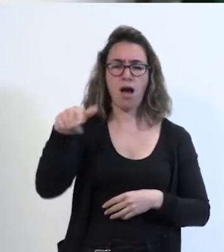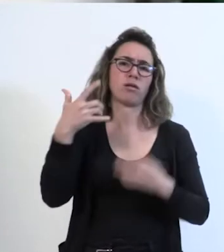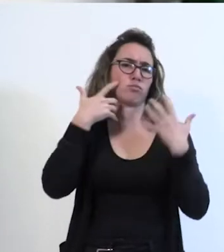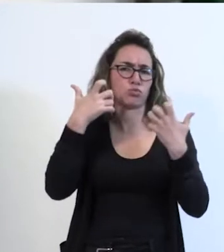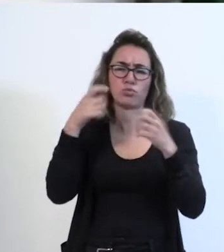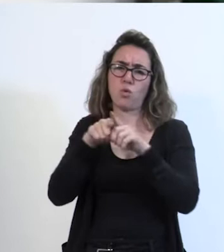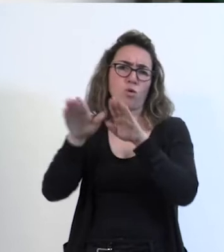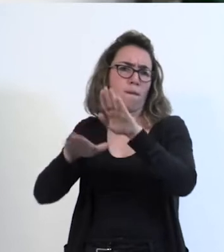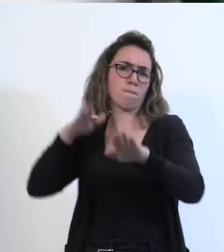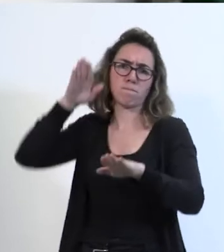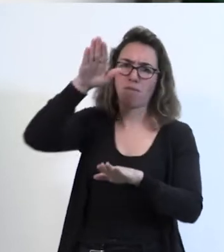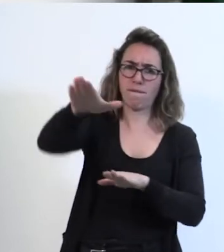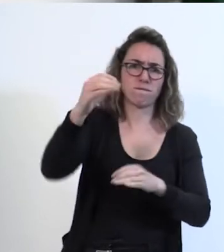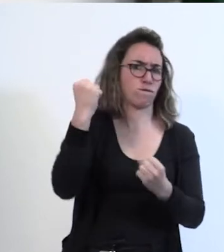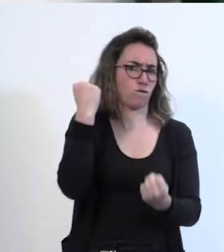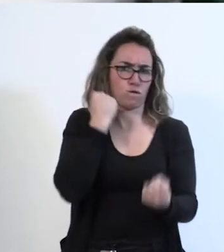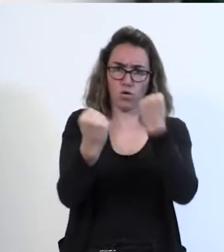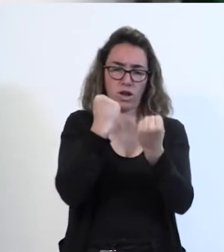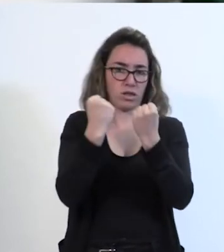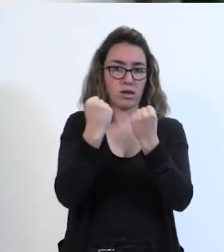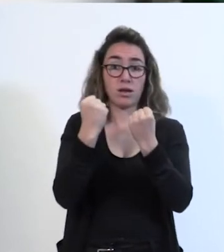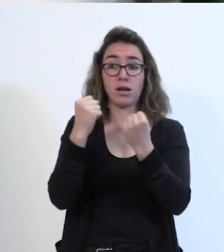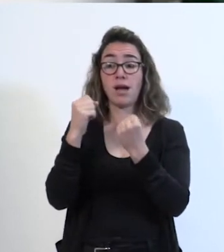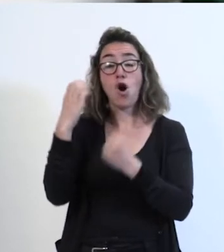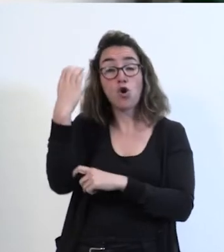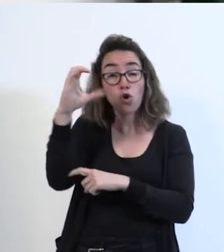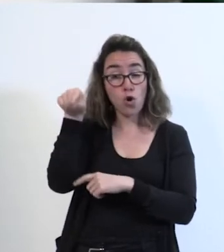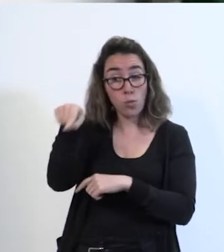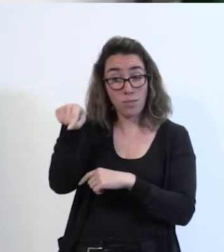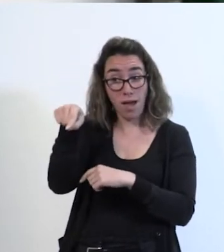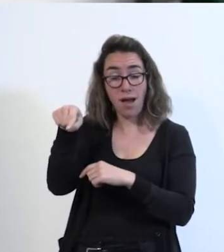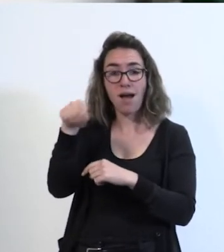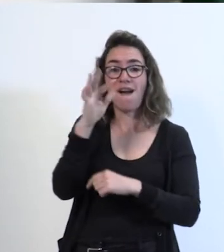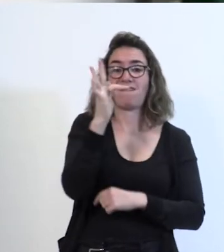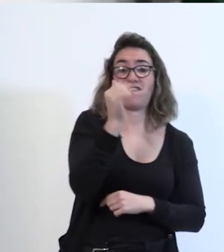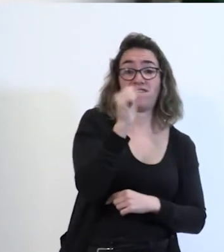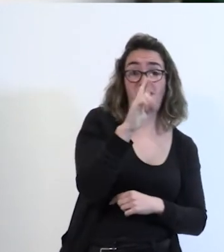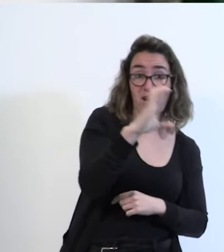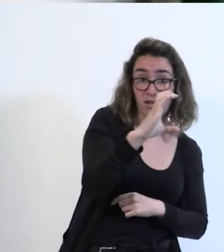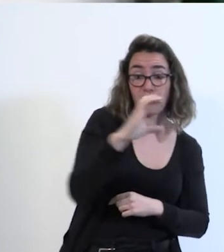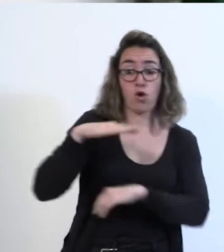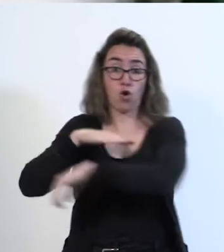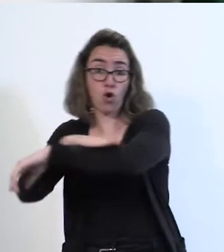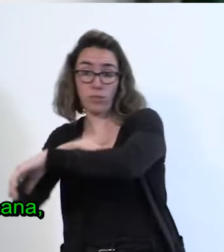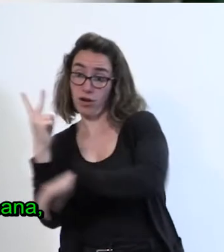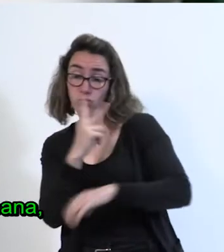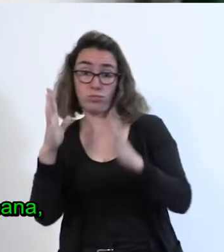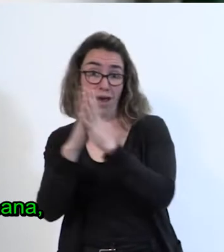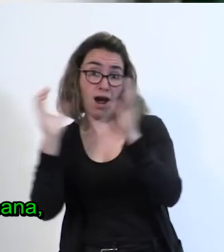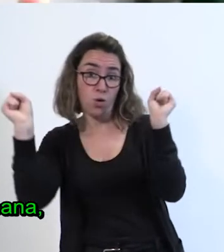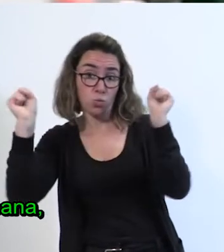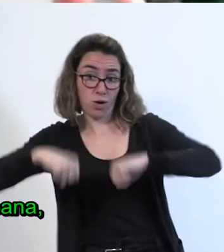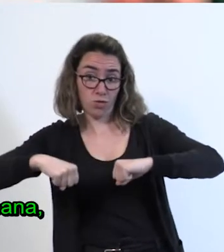un salto muy importante. El primer acuerdo de Colombia entre la FARC y el gobierno que